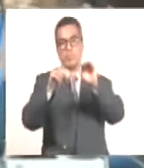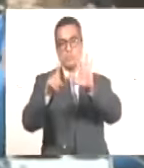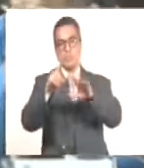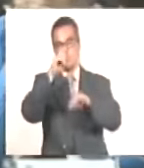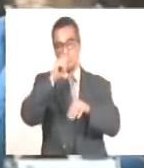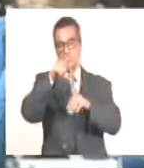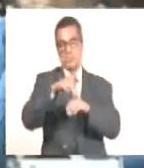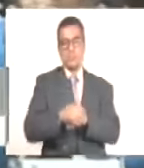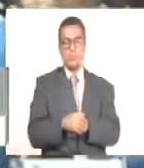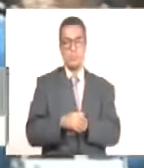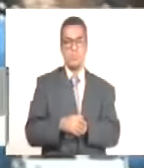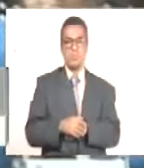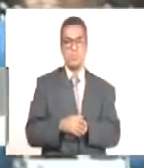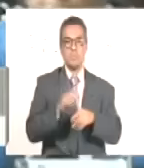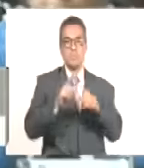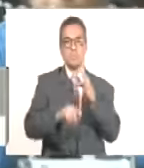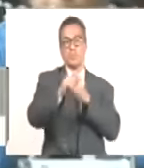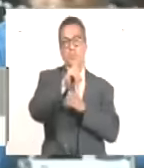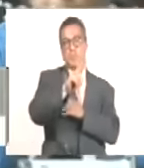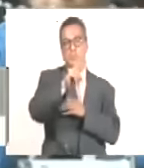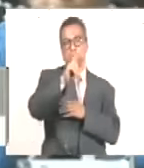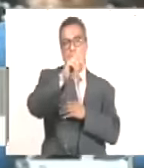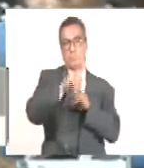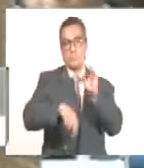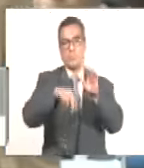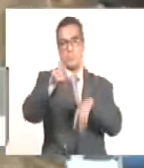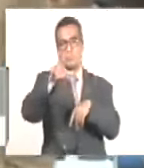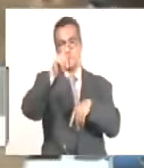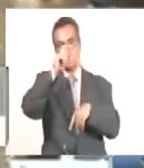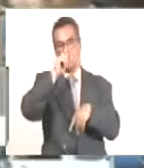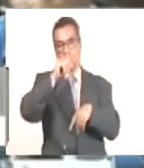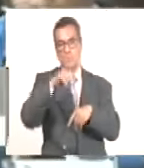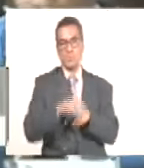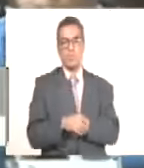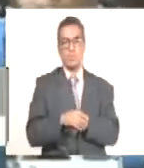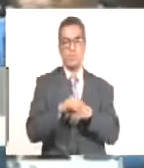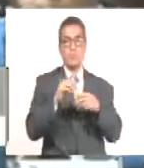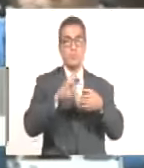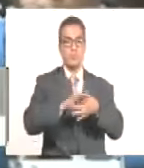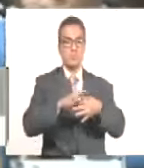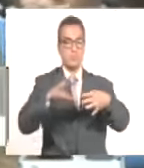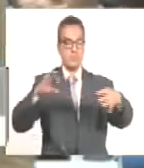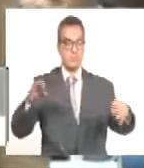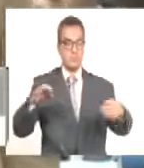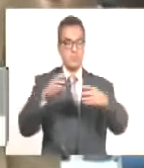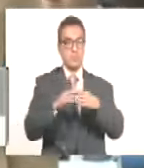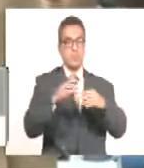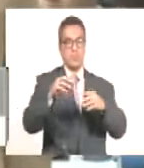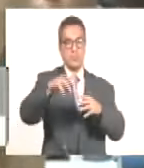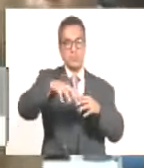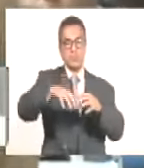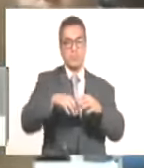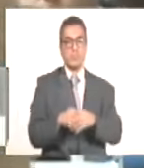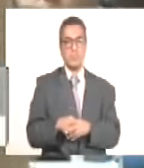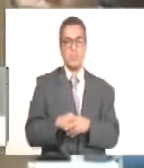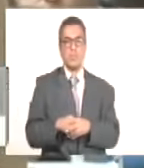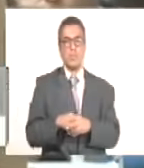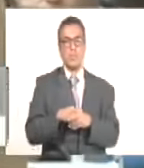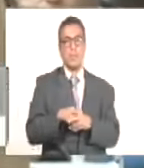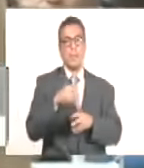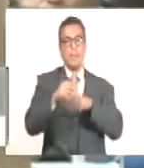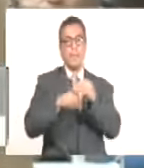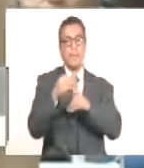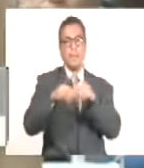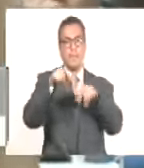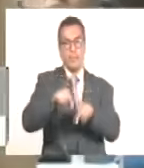466 años y 213 años de su independencia como provincia. Es así que